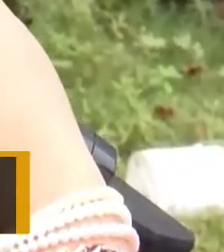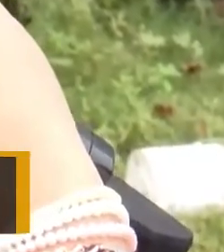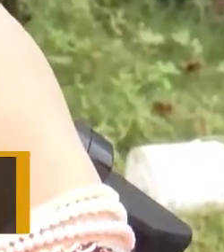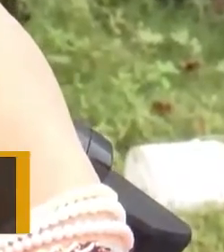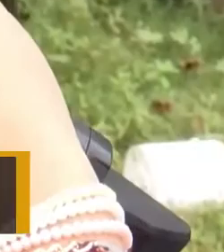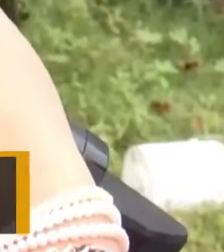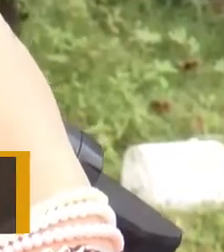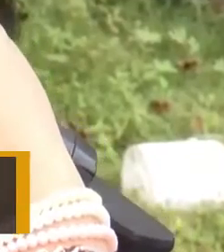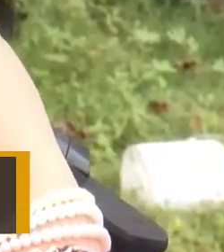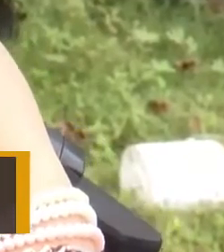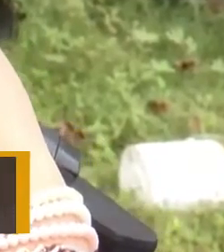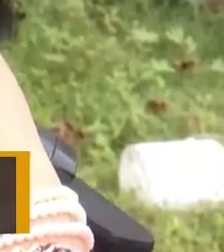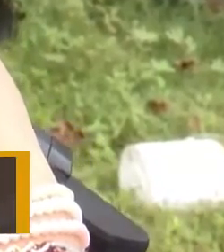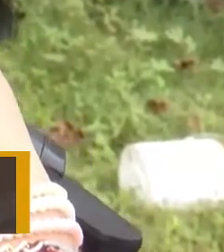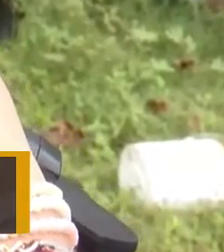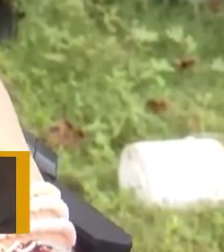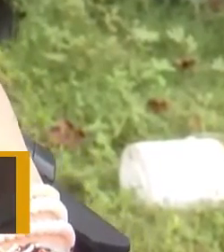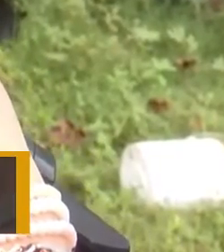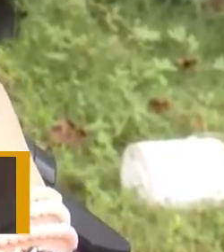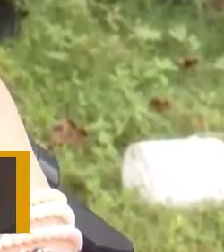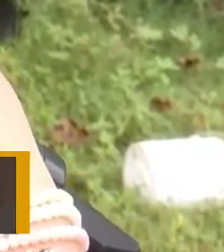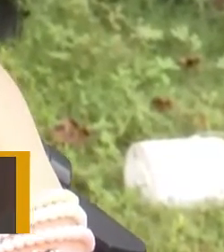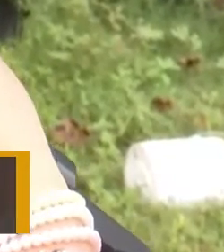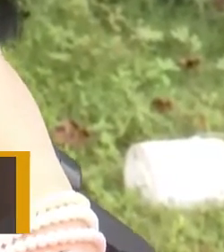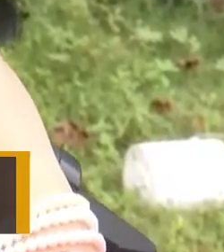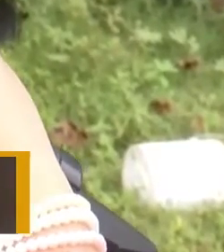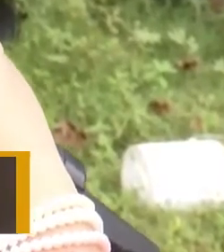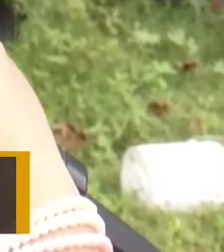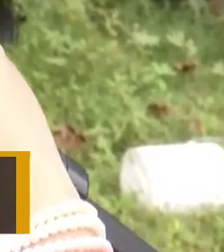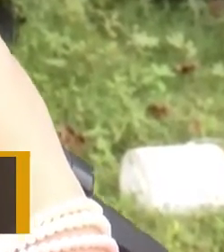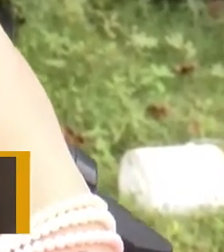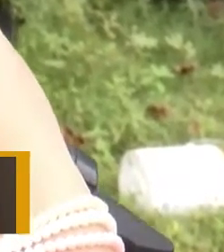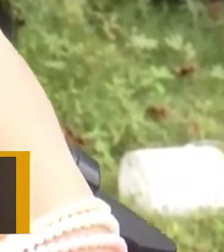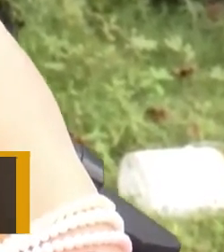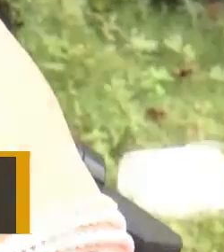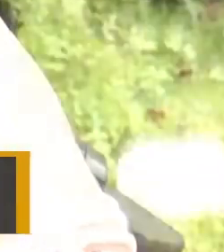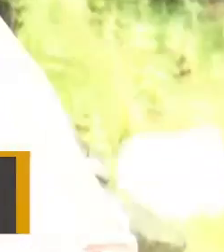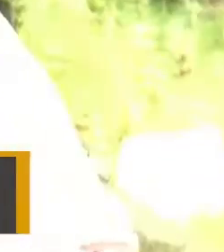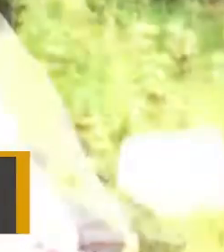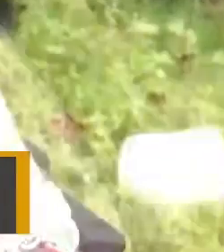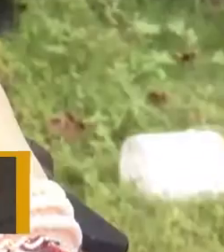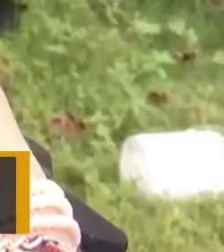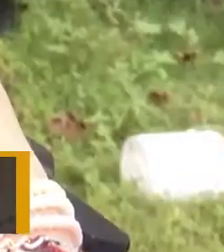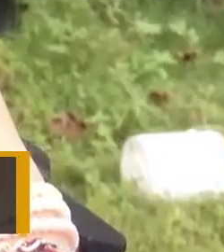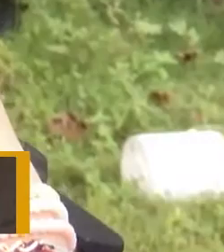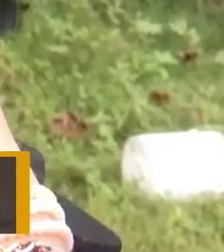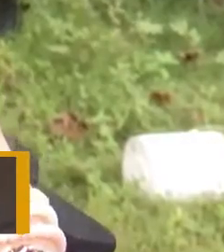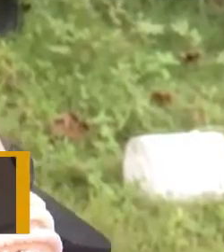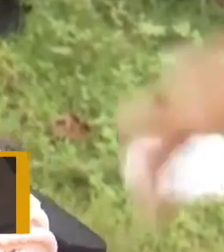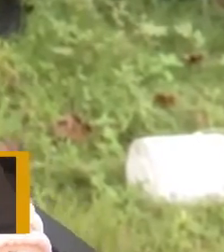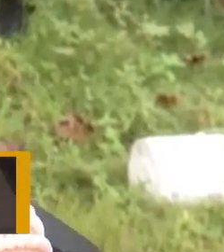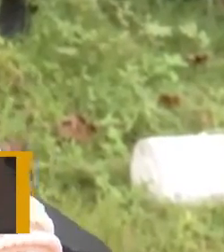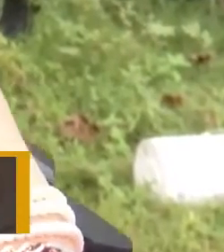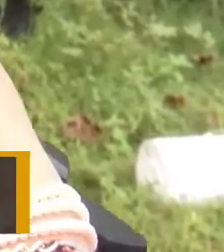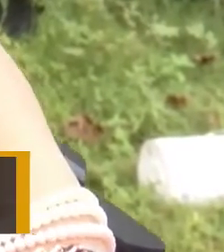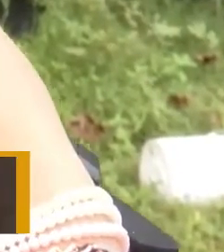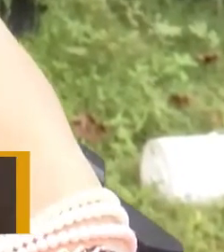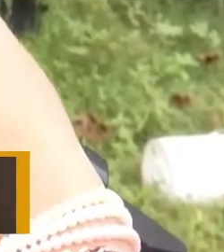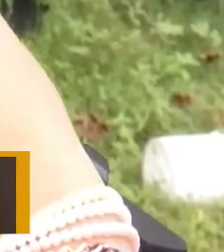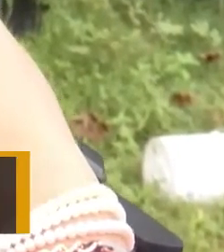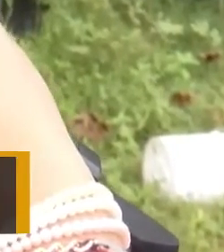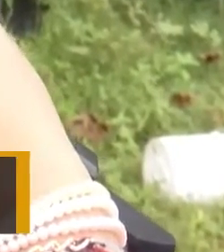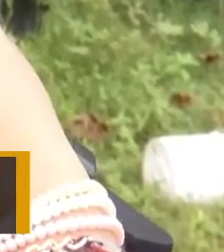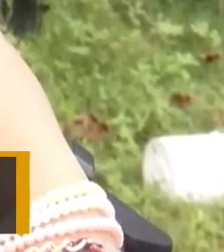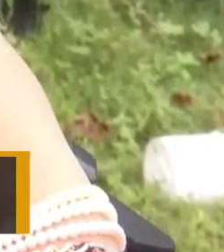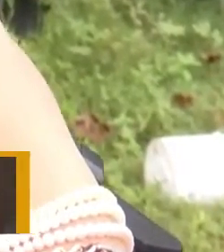hay un lugar donde ellos salen que es puro monte y es oscuridad, obvio, ahí donde ellos se esconden y ya no le da miedo trabajar, porque ¿para qué vamos a trabajar?